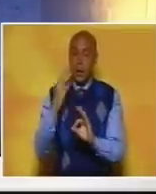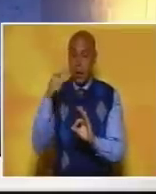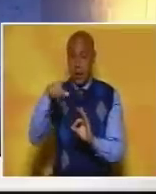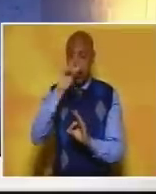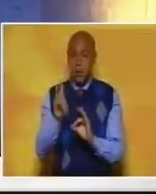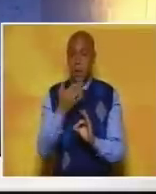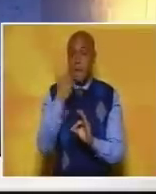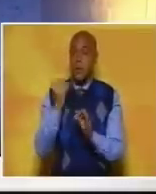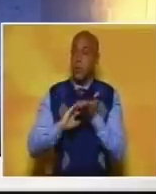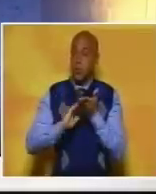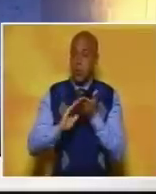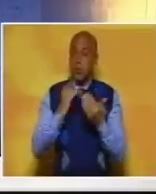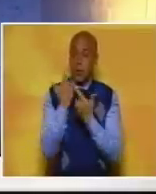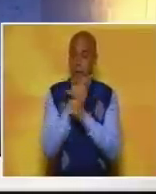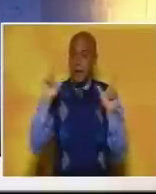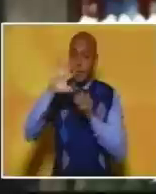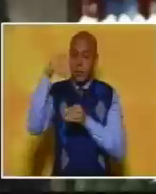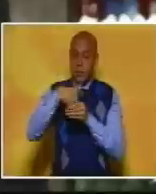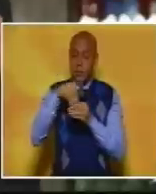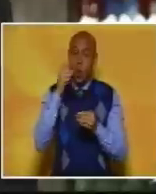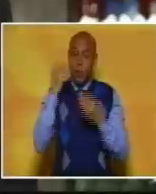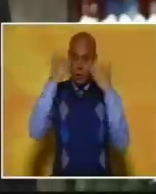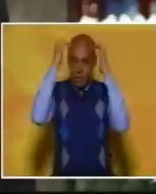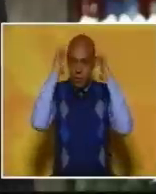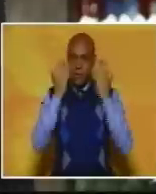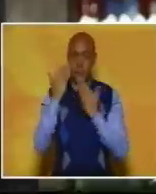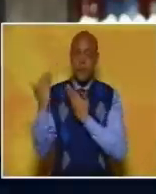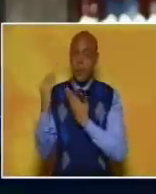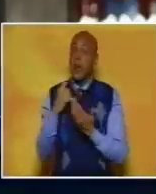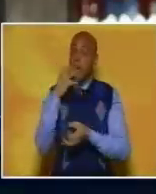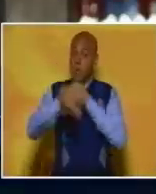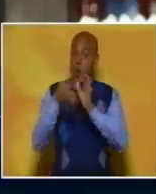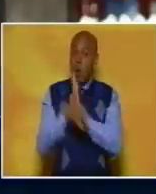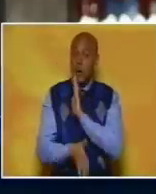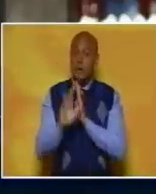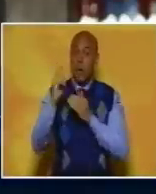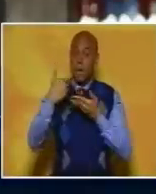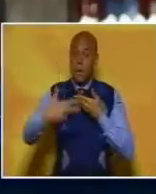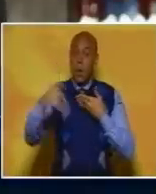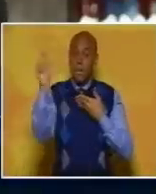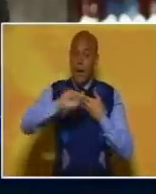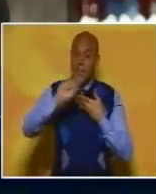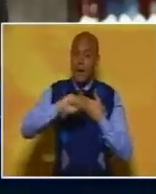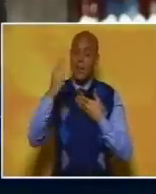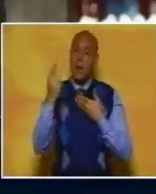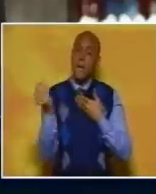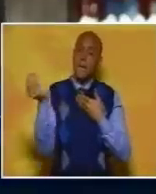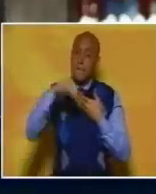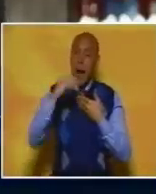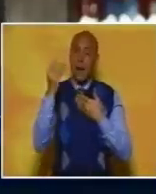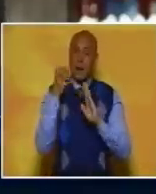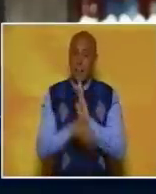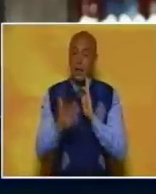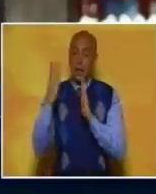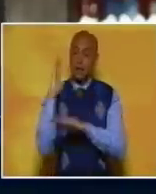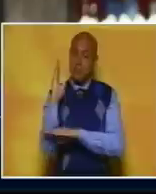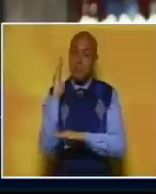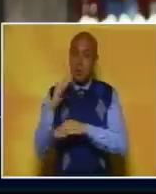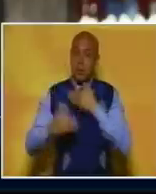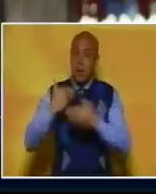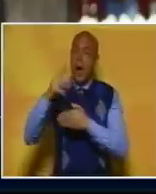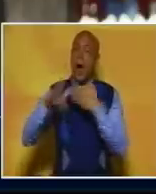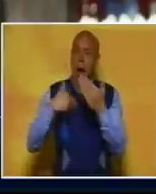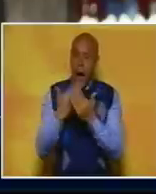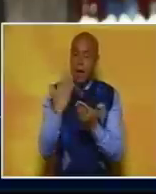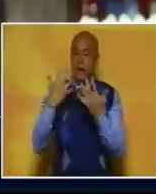crisis y tener elecciones libres. Abrams anunció que en los próximos meses vendrán más acciones hasta que todas las empresas